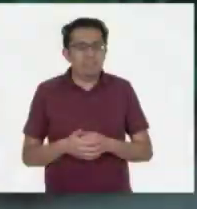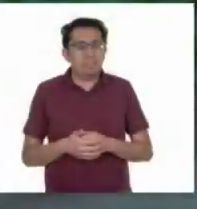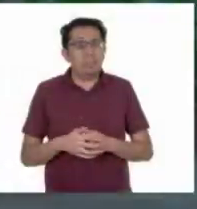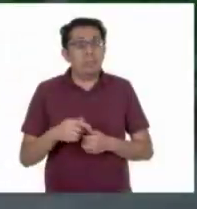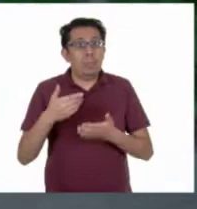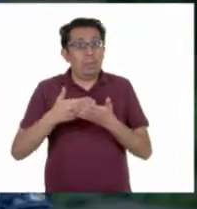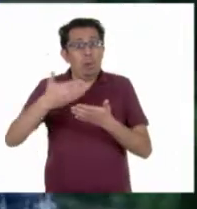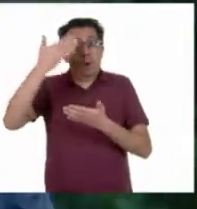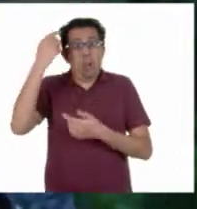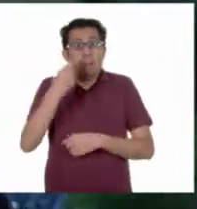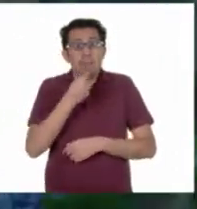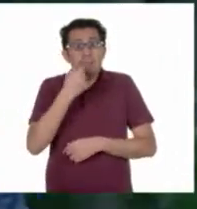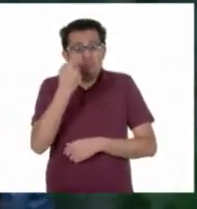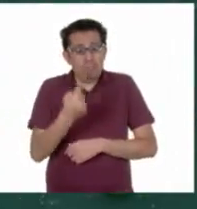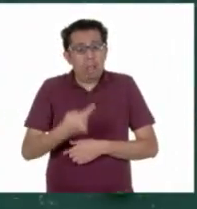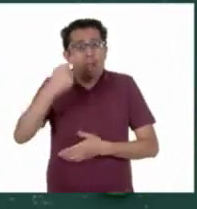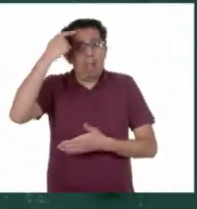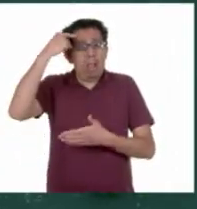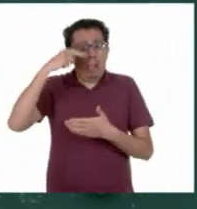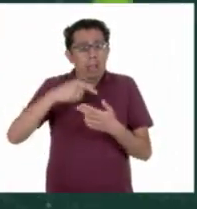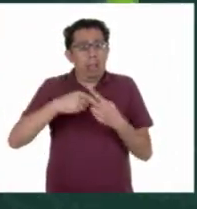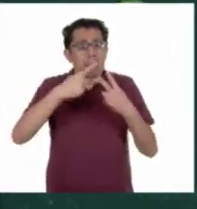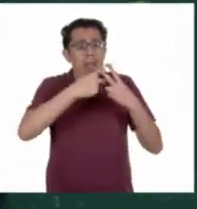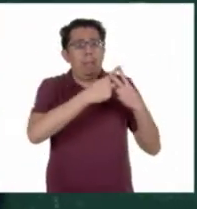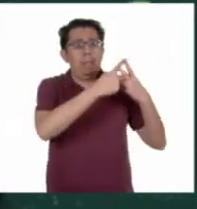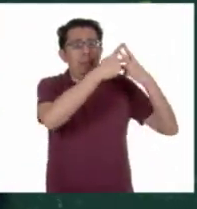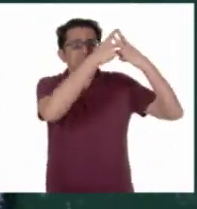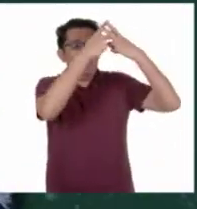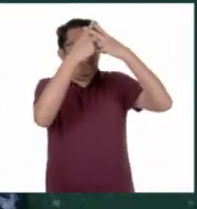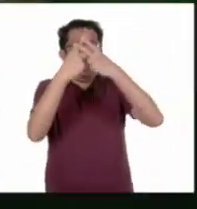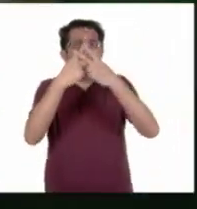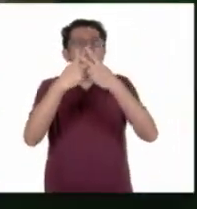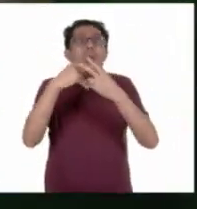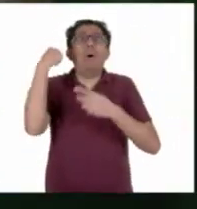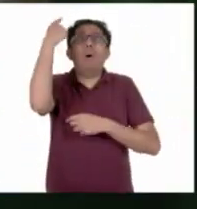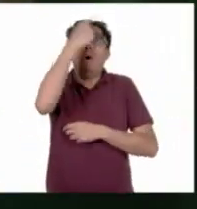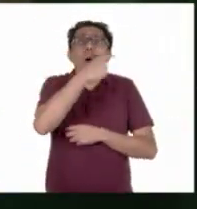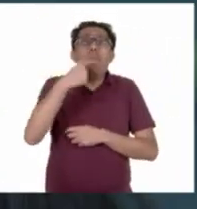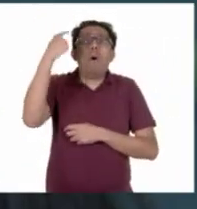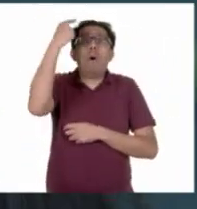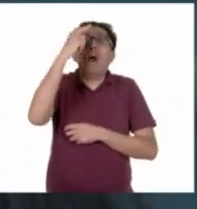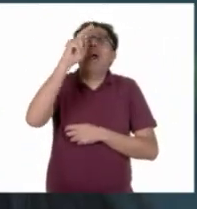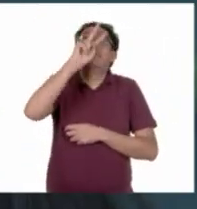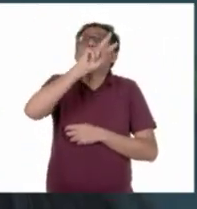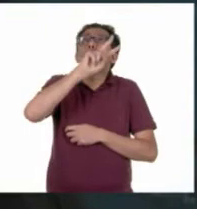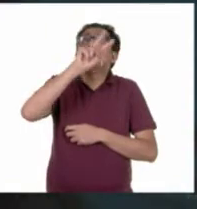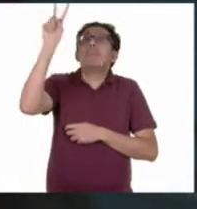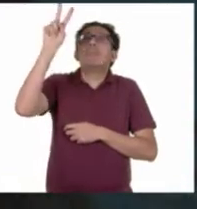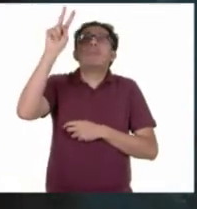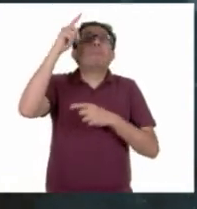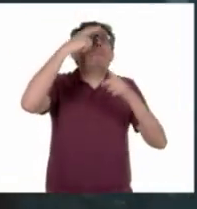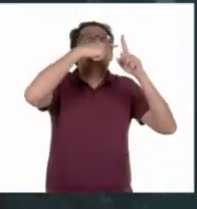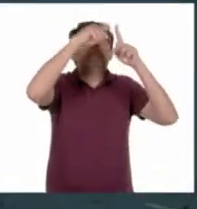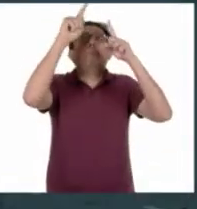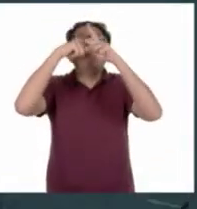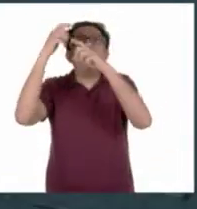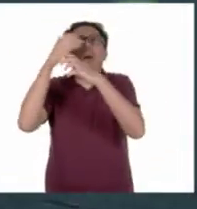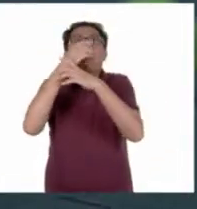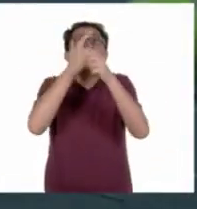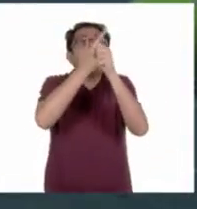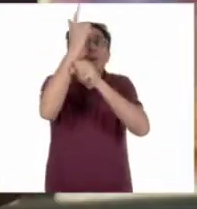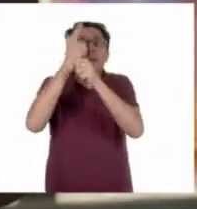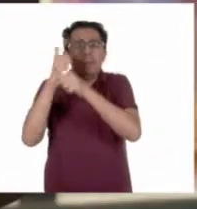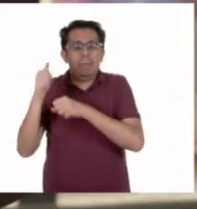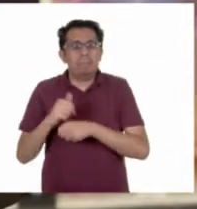Cuando era pequeña, creía que las estrellas serían mi pasión y pasaba horas viendo al espacio y todo lo que aún había por